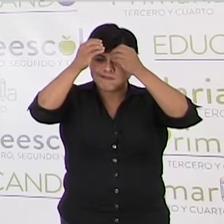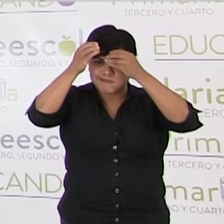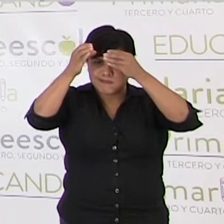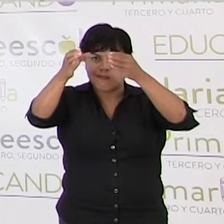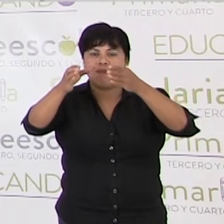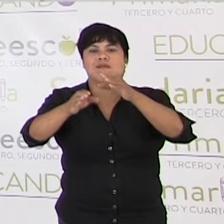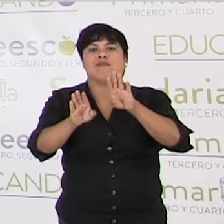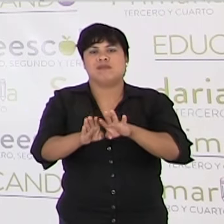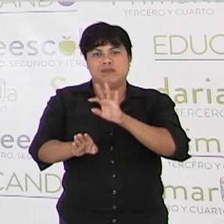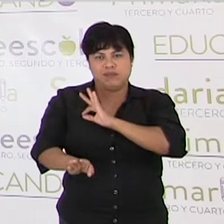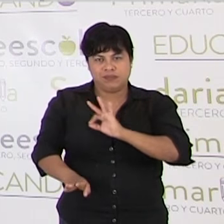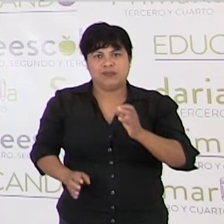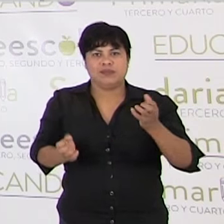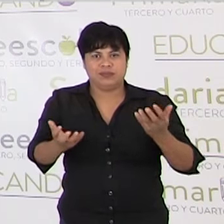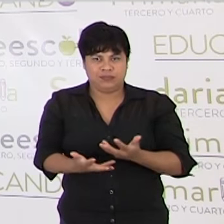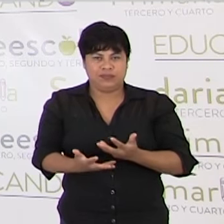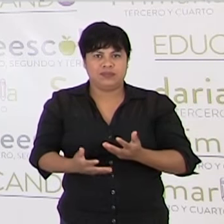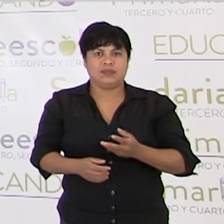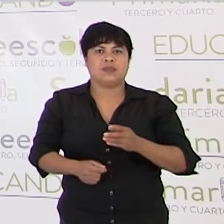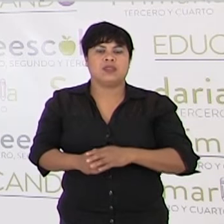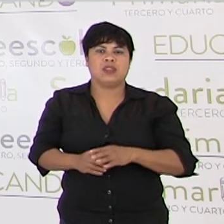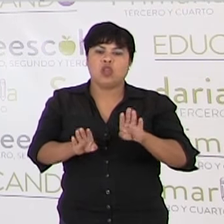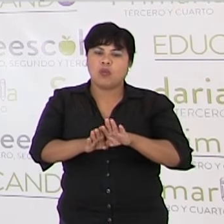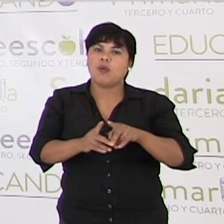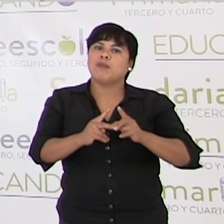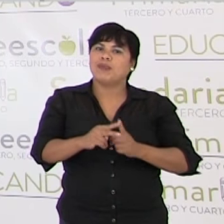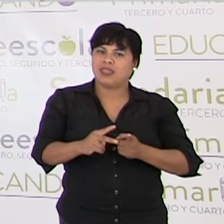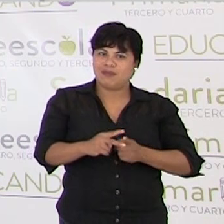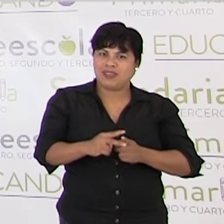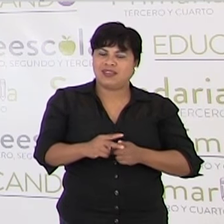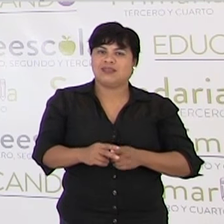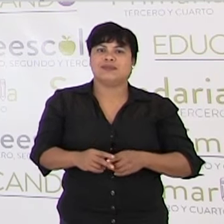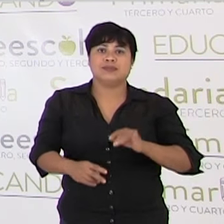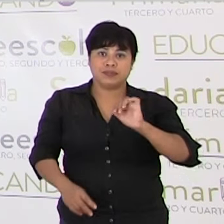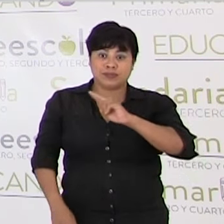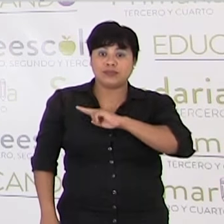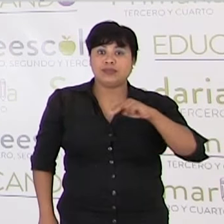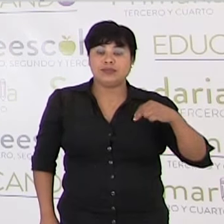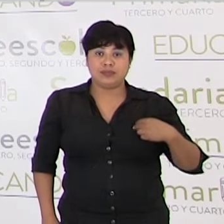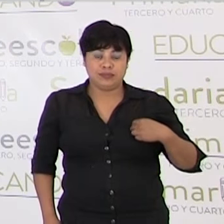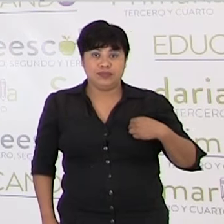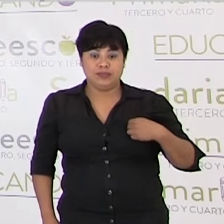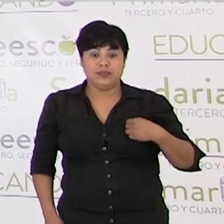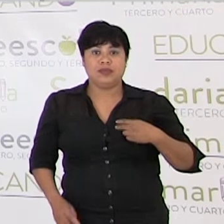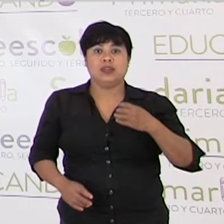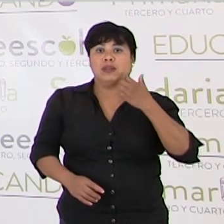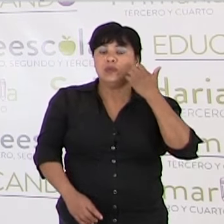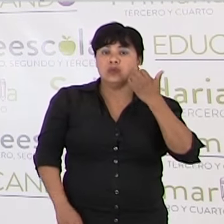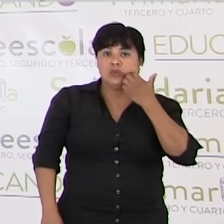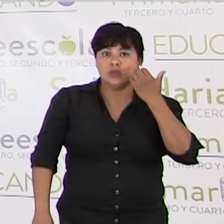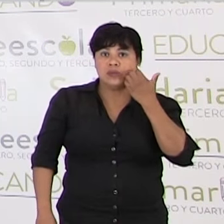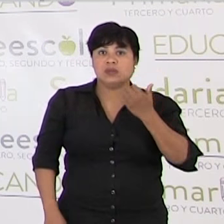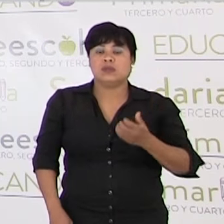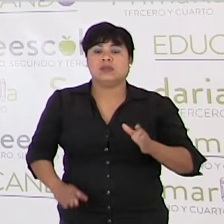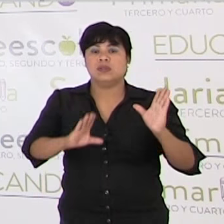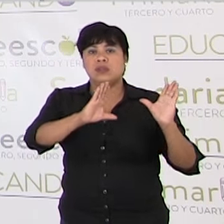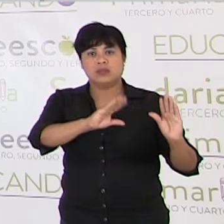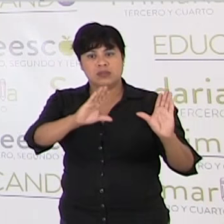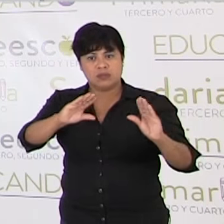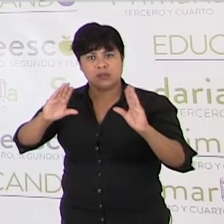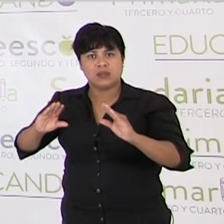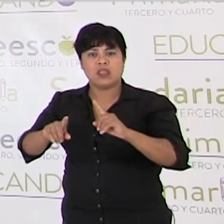habilidades, sus destrezas en el área de matemáticas. Si nosotros en las escuelas